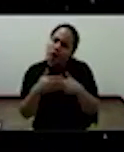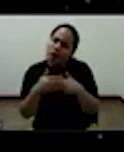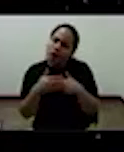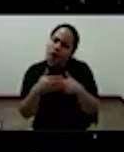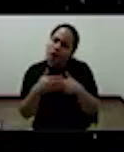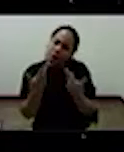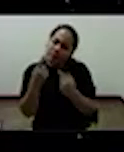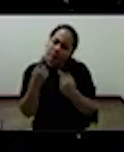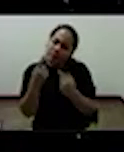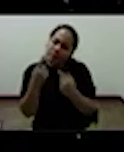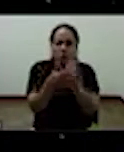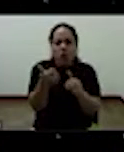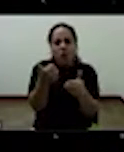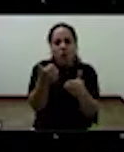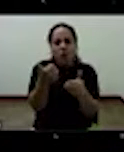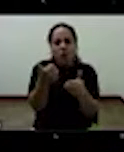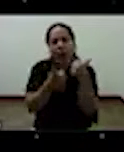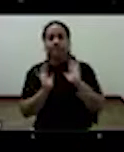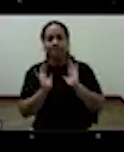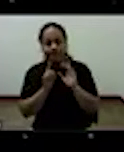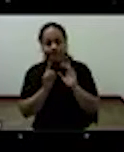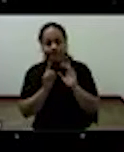que la escucha